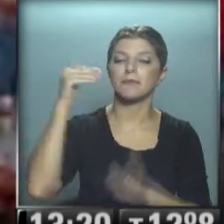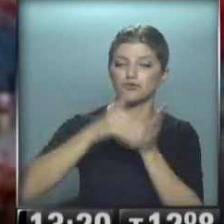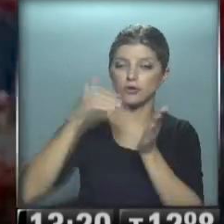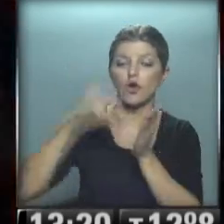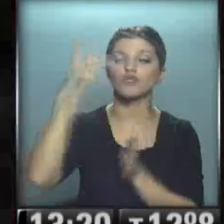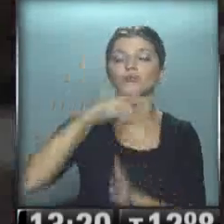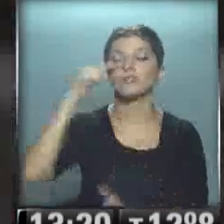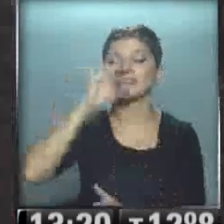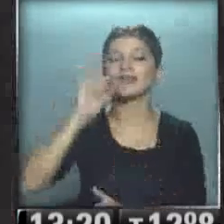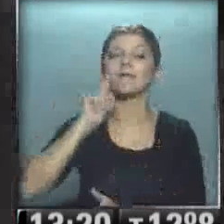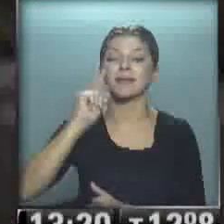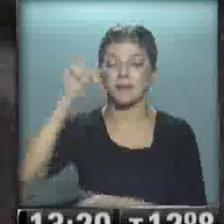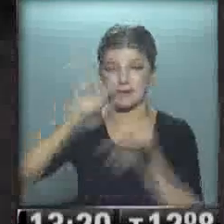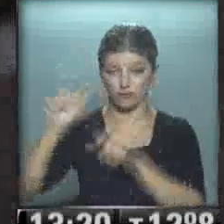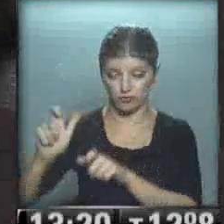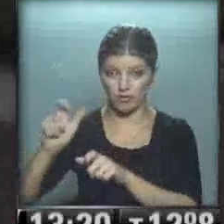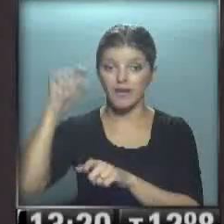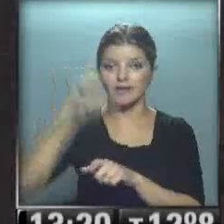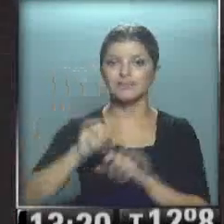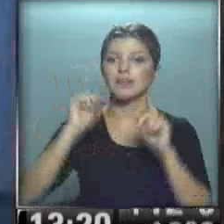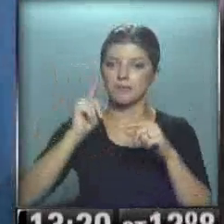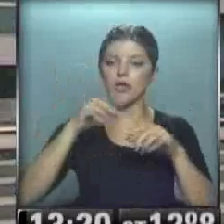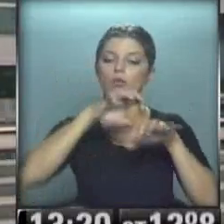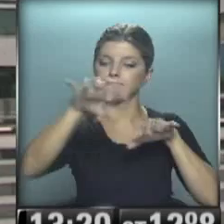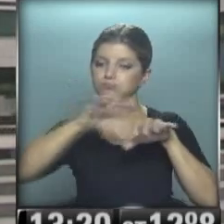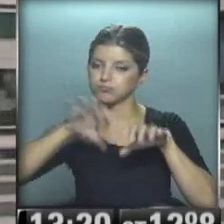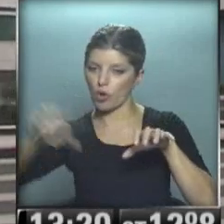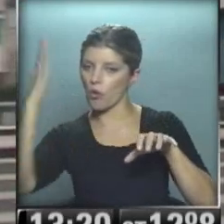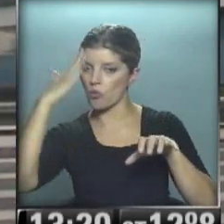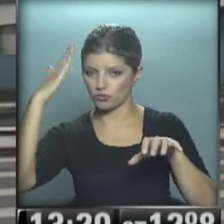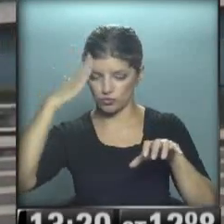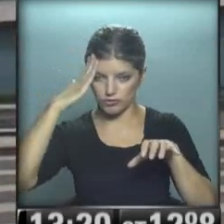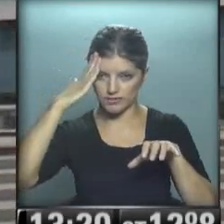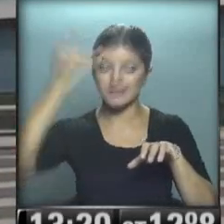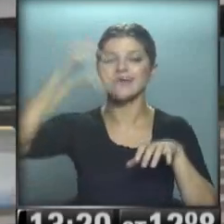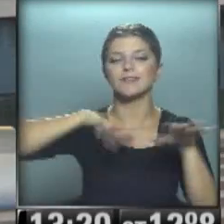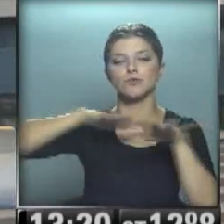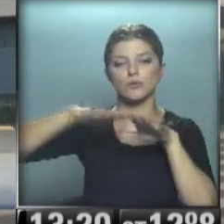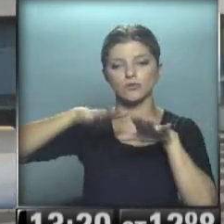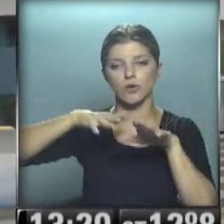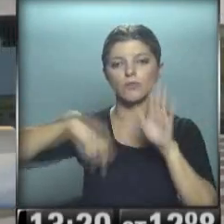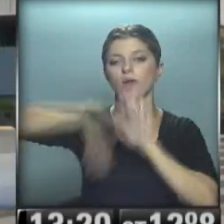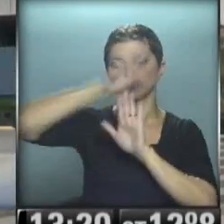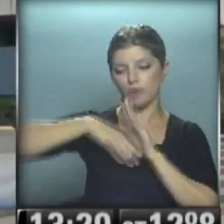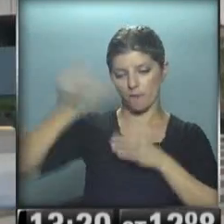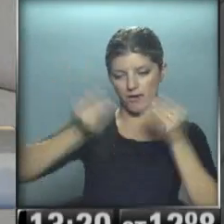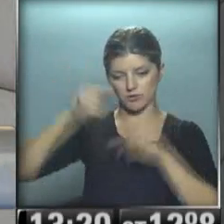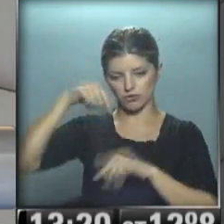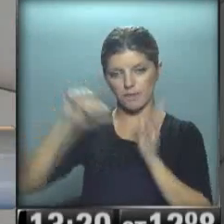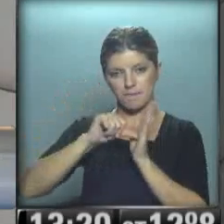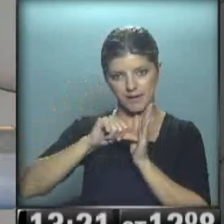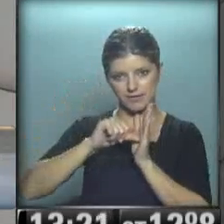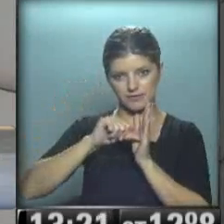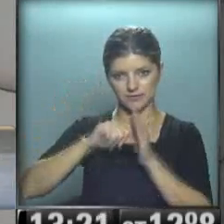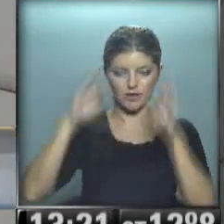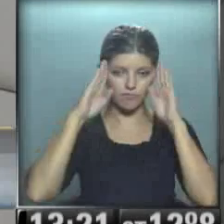300.870.000 habitantes, signada por las divisiones étnicas, la sobredimensionada estructura administrativa del país emplea en forma